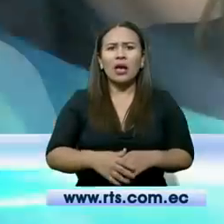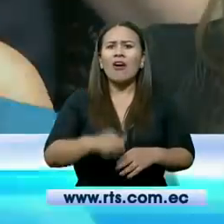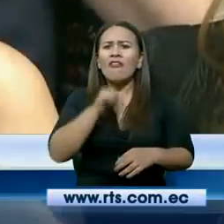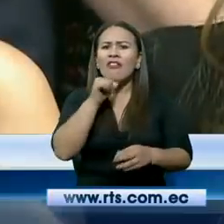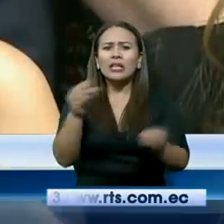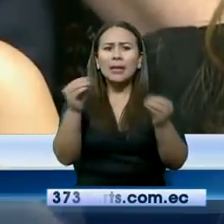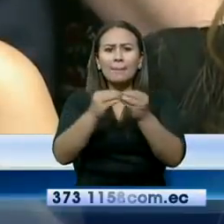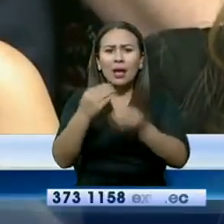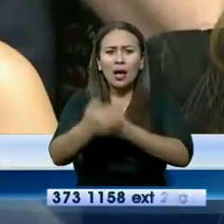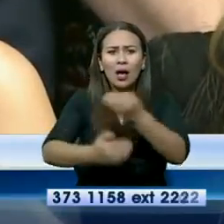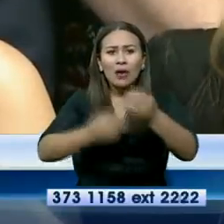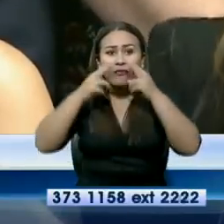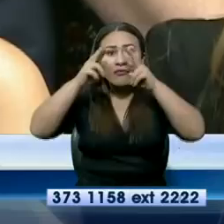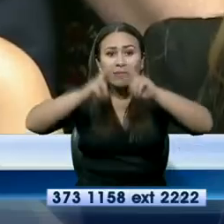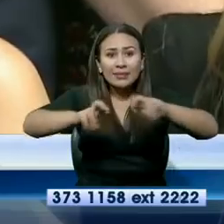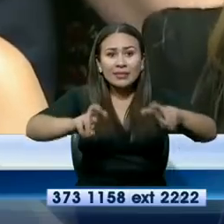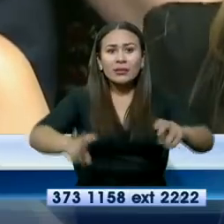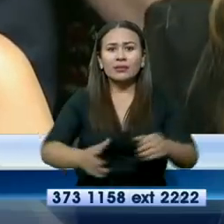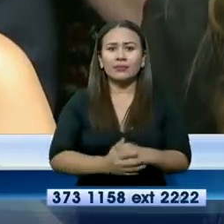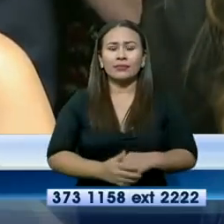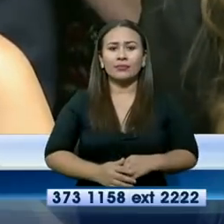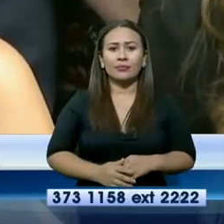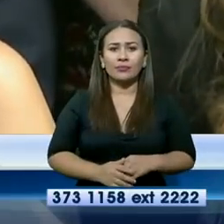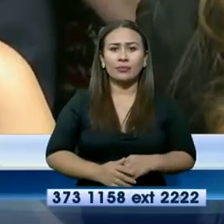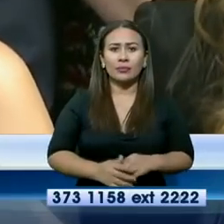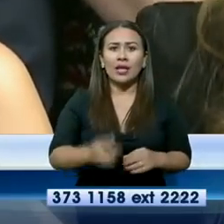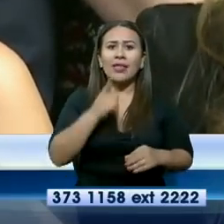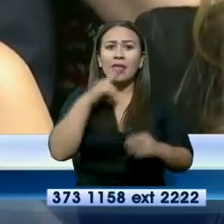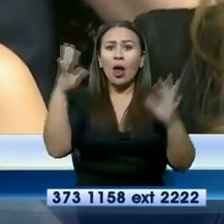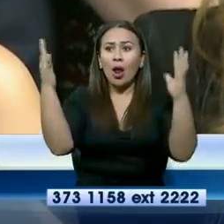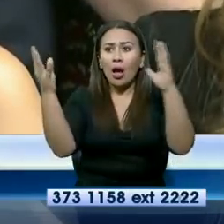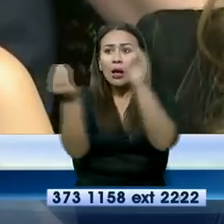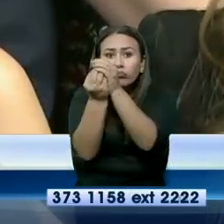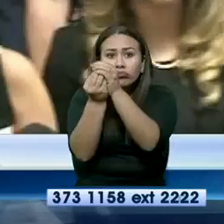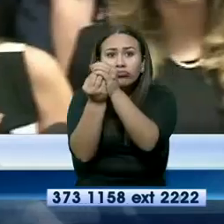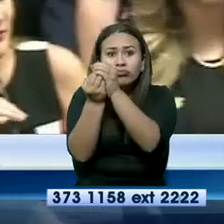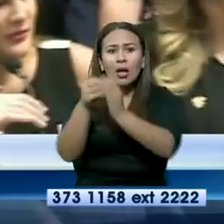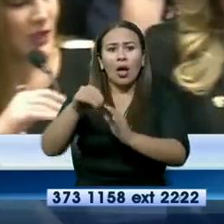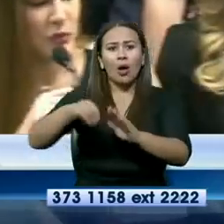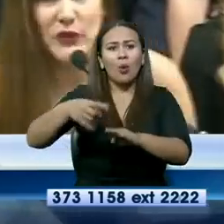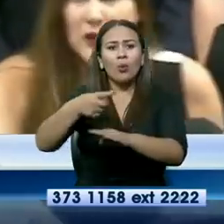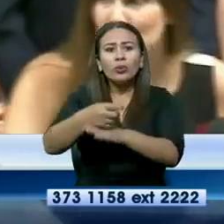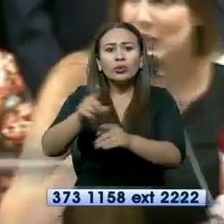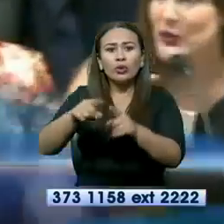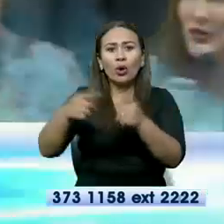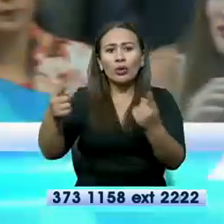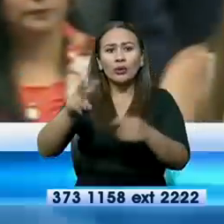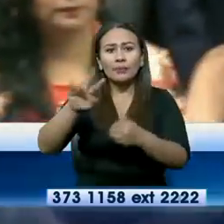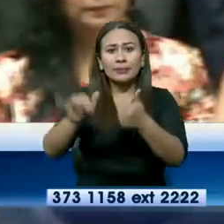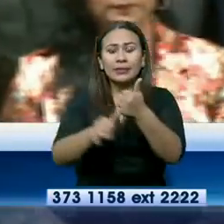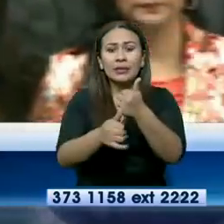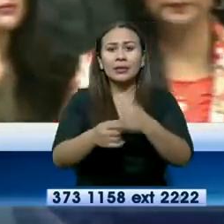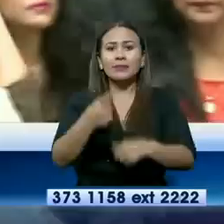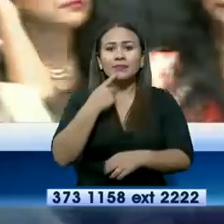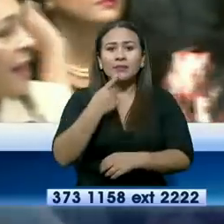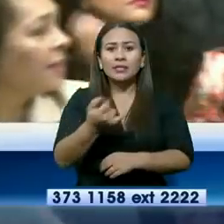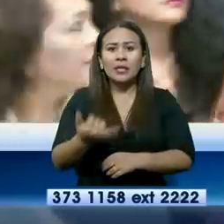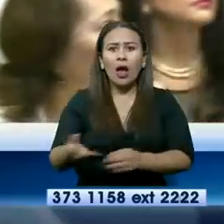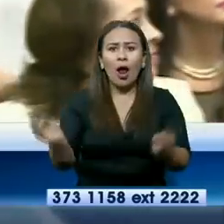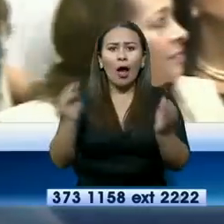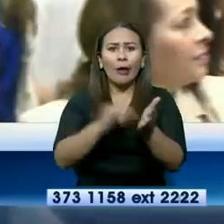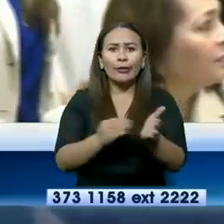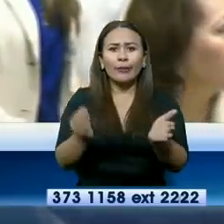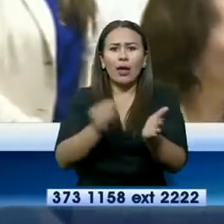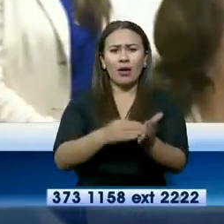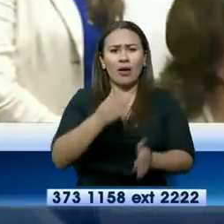lo único que hicieron fue empantanar un juicio político. Aseguran que la decisión de sancionarlas coarta su